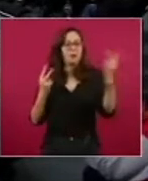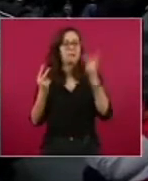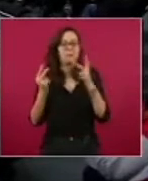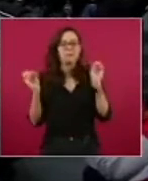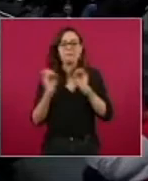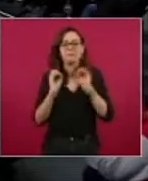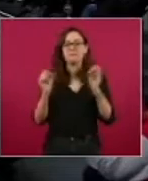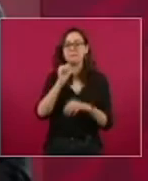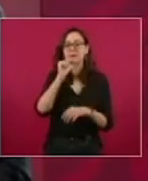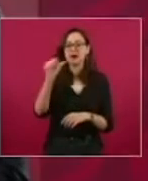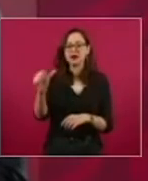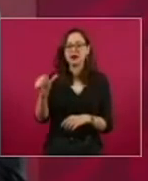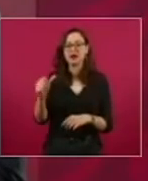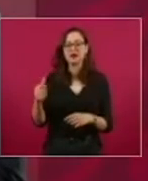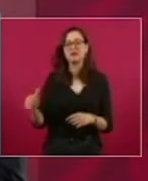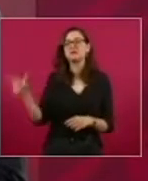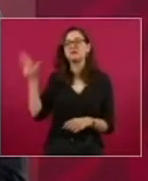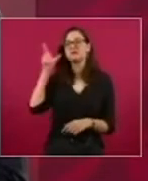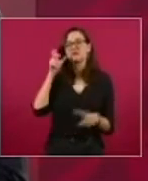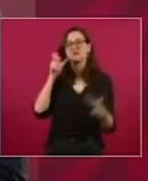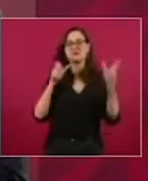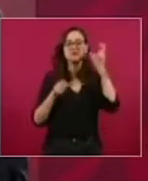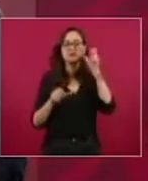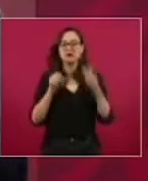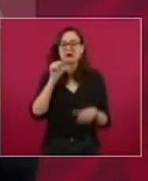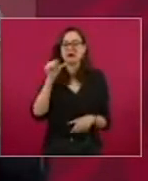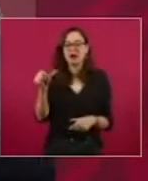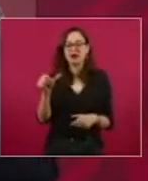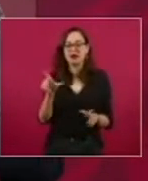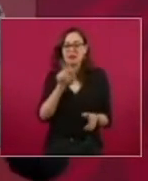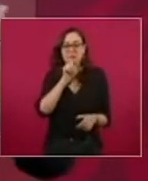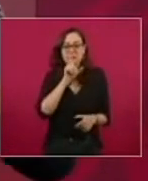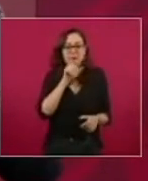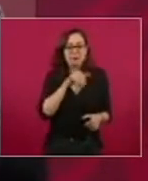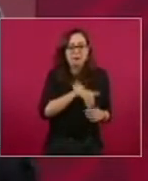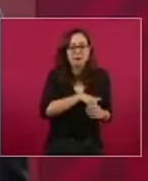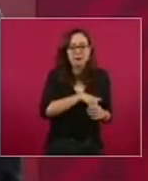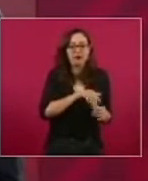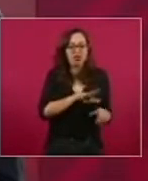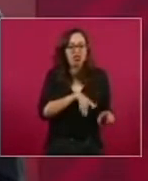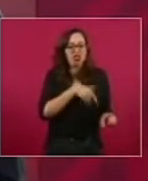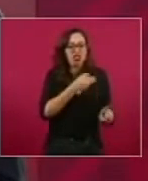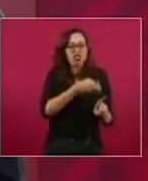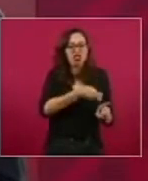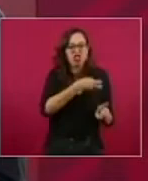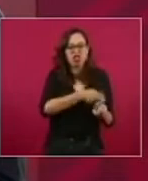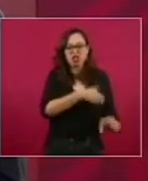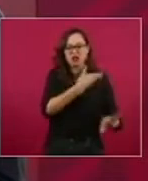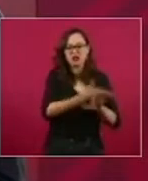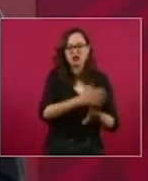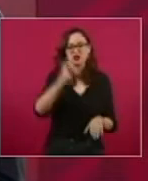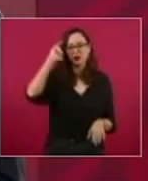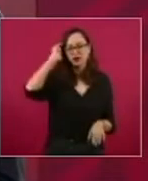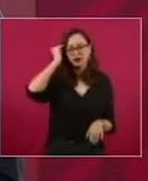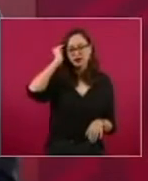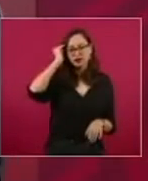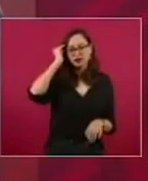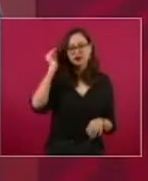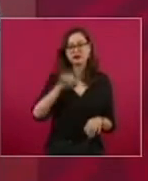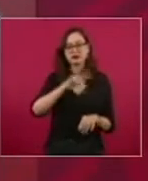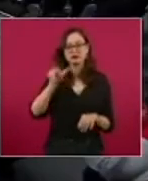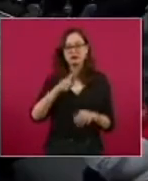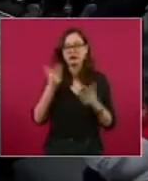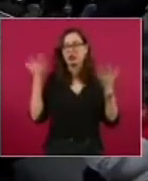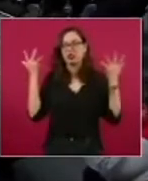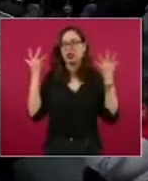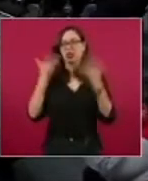y claro es lo pensaba que lo estaban grabando pero porque como el presente lo dice siempre usan